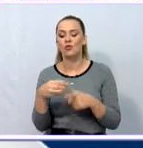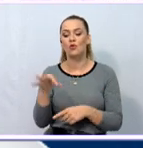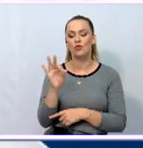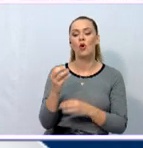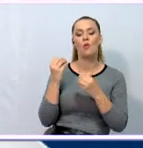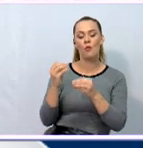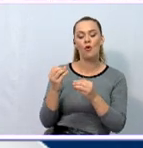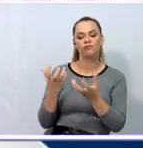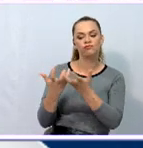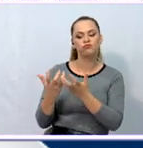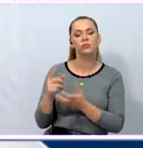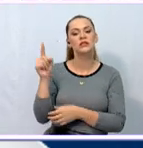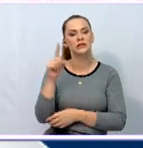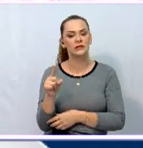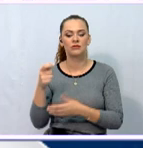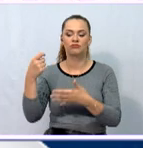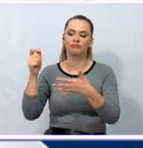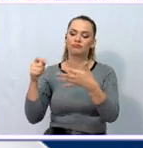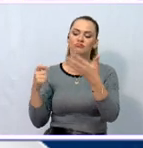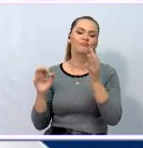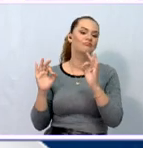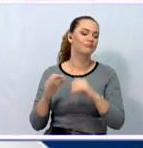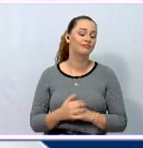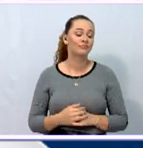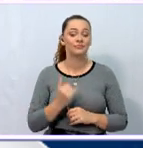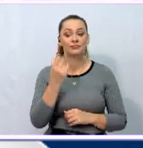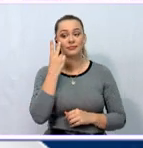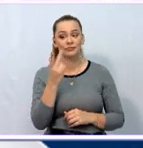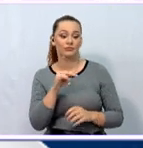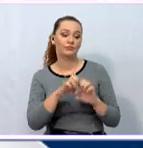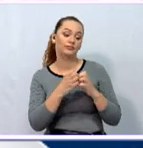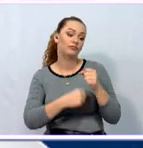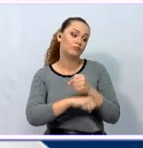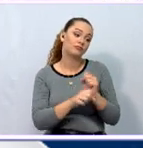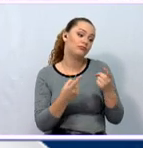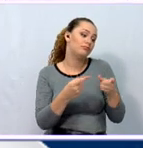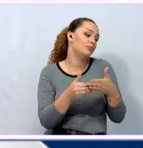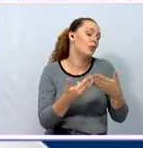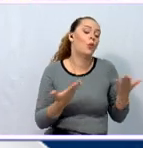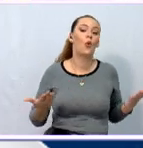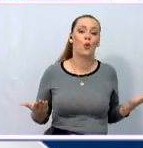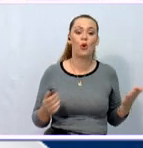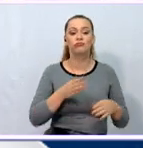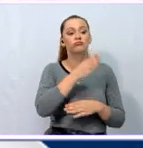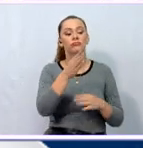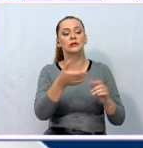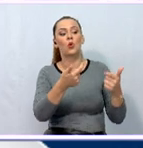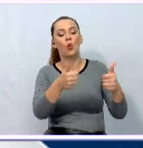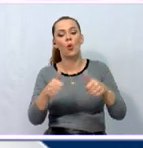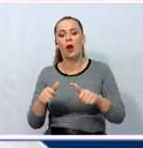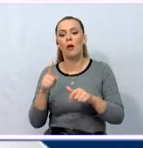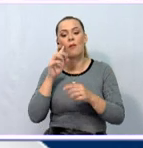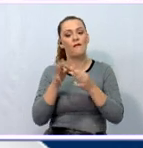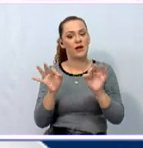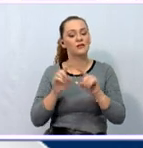muchos ítems donde el Saprissa las es check check check después fútbol puede pasar cualquier cosa podemos llegar a un montón de lugares comunes y de frases